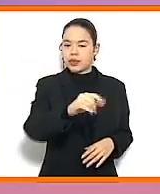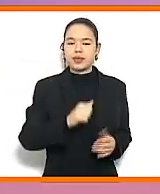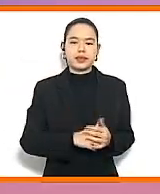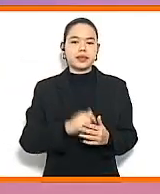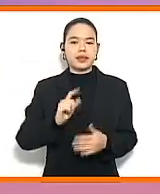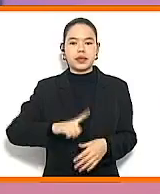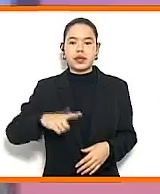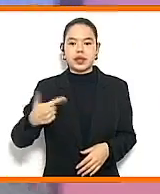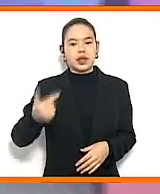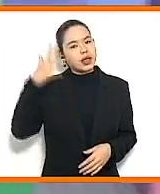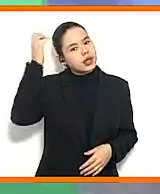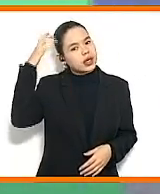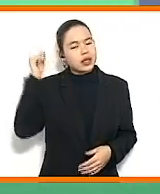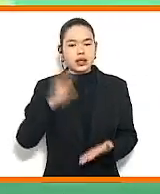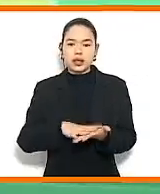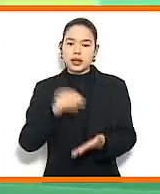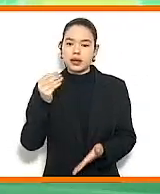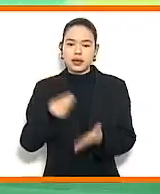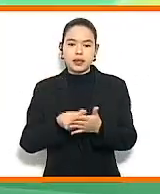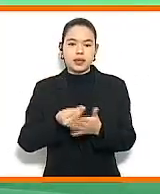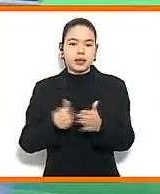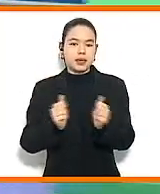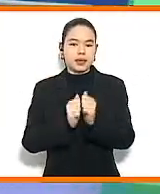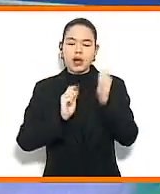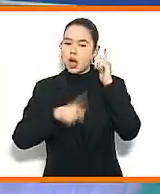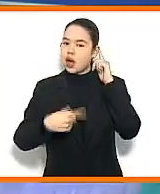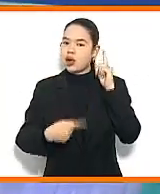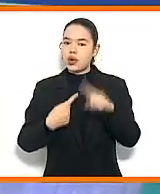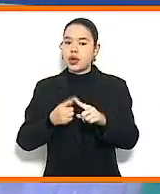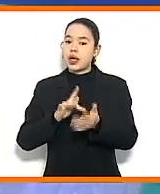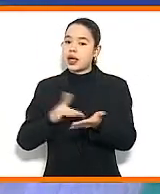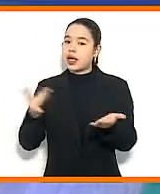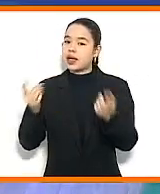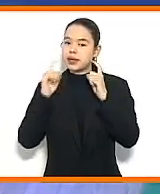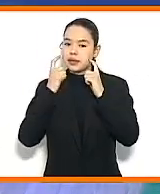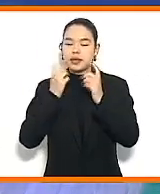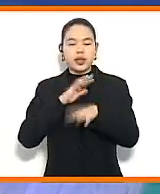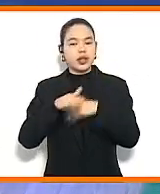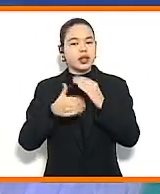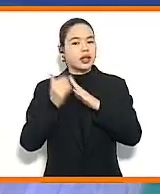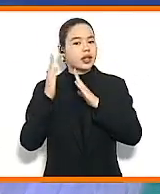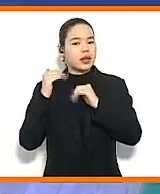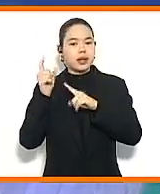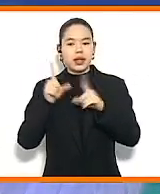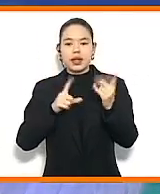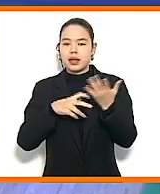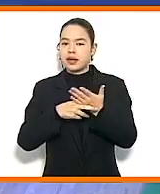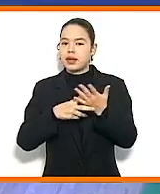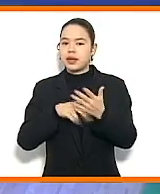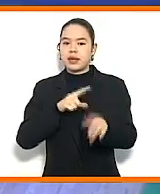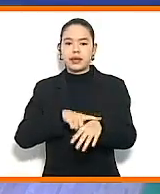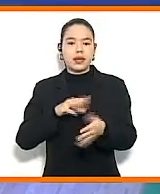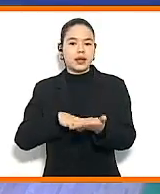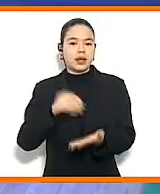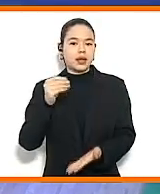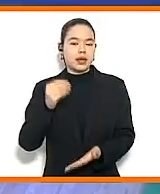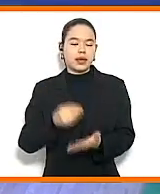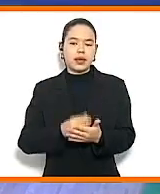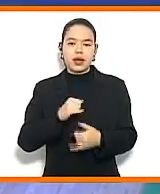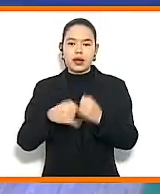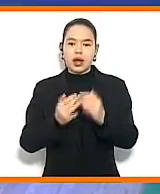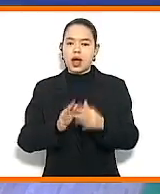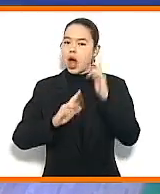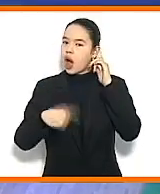con Charlyn para multiplicar tu premio junto a MultiX. Gracias, Tatiana. Espero que tengas tu boleto en mano porque vamos a multiplicar tu jugada de